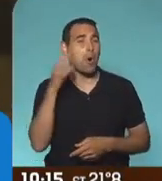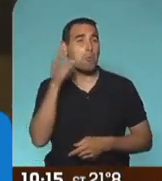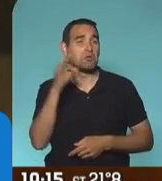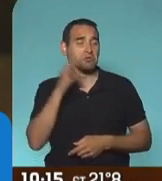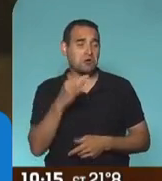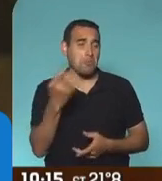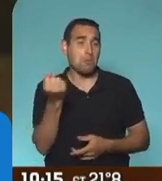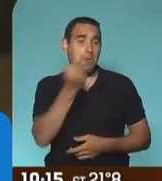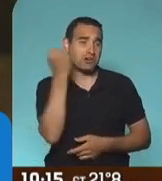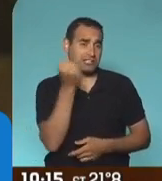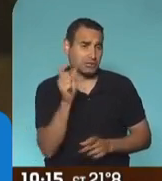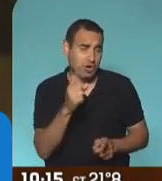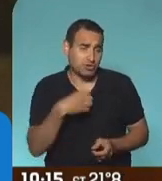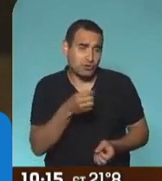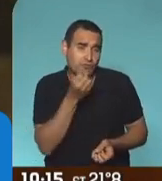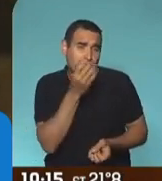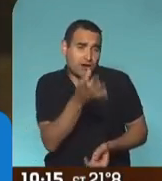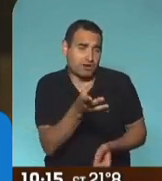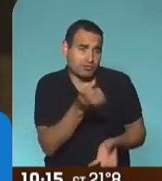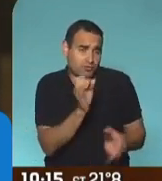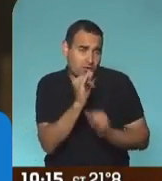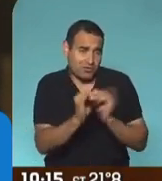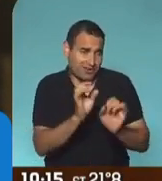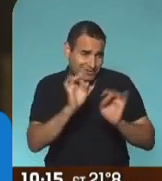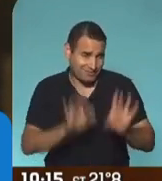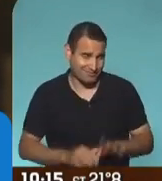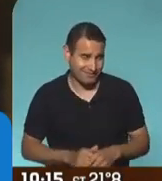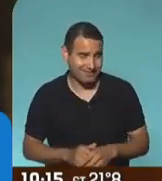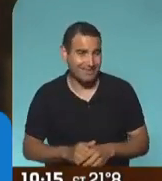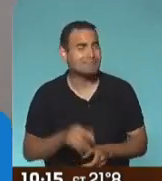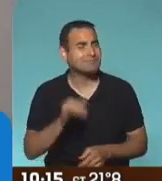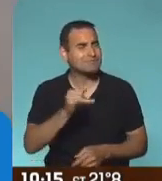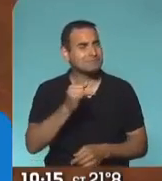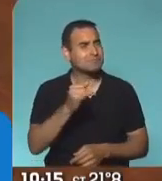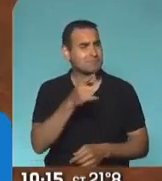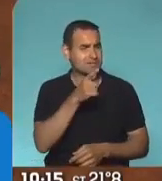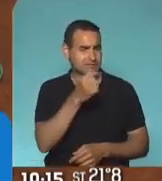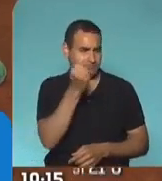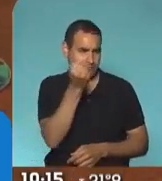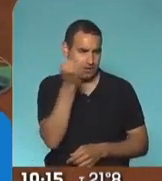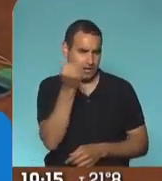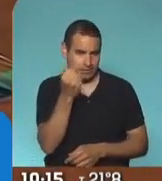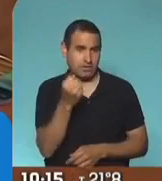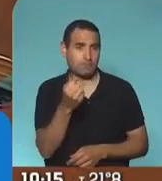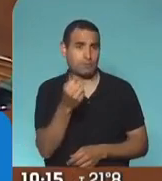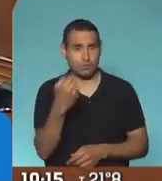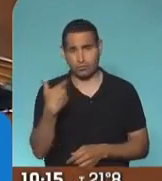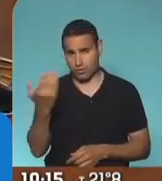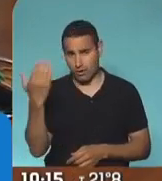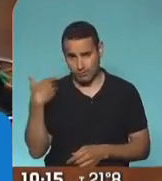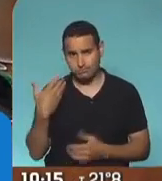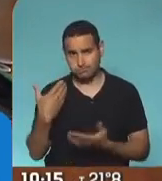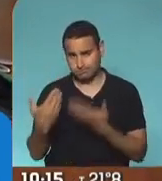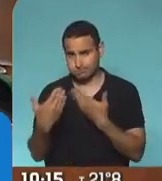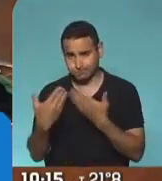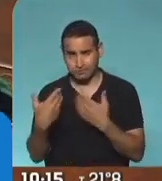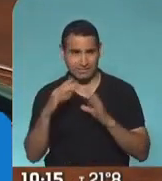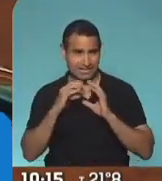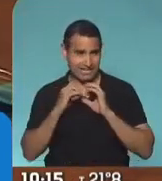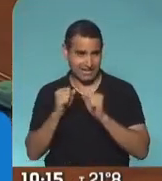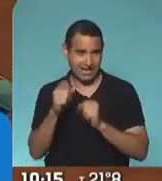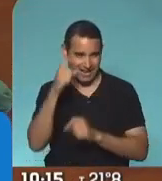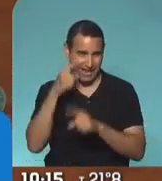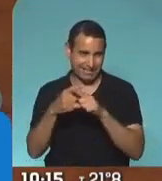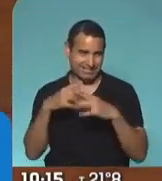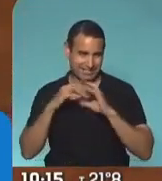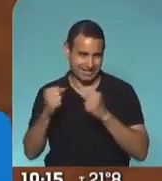más que mi expresión. Lo que sí me parece importante destacar, según lo que conversé con el